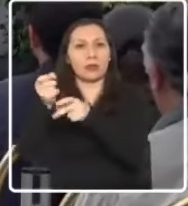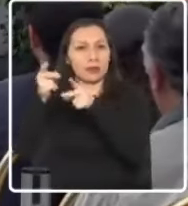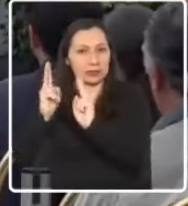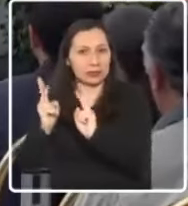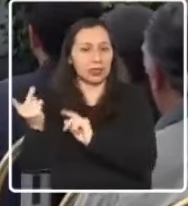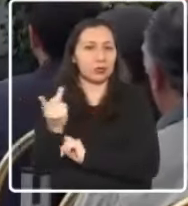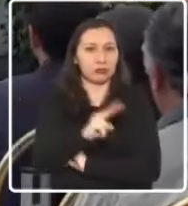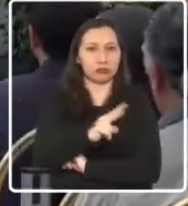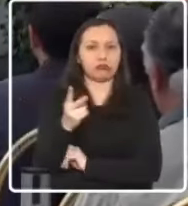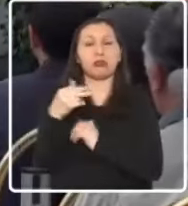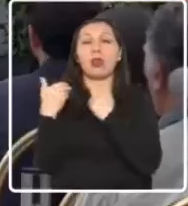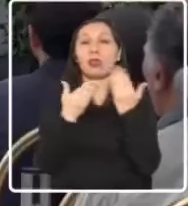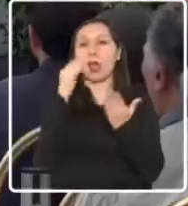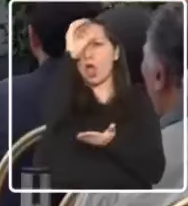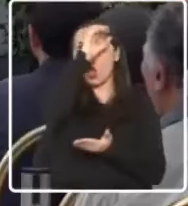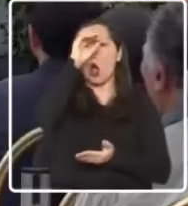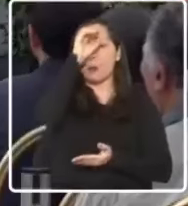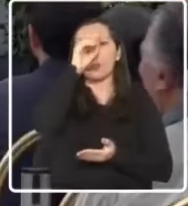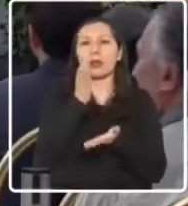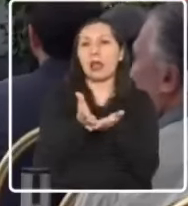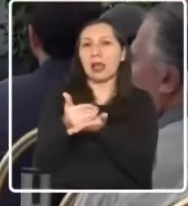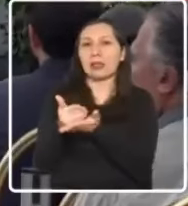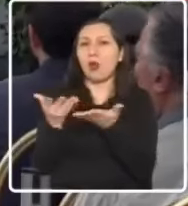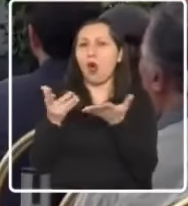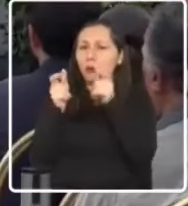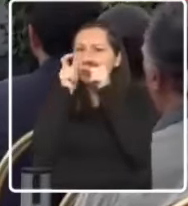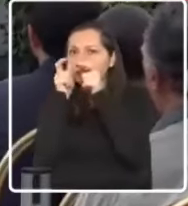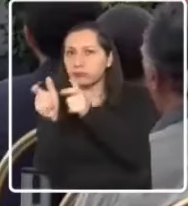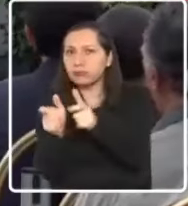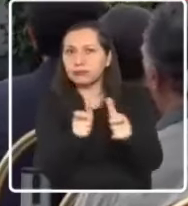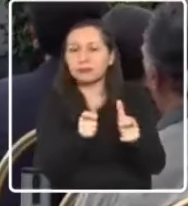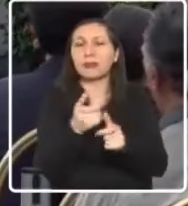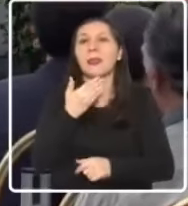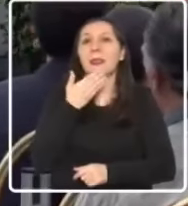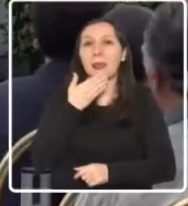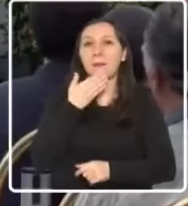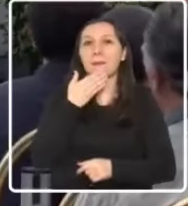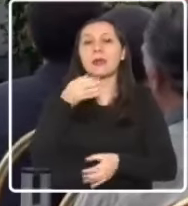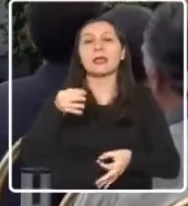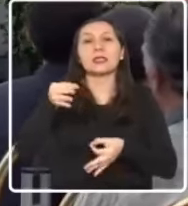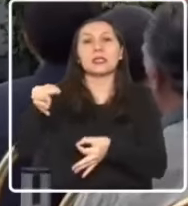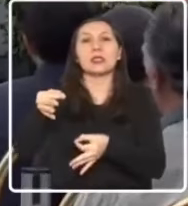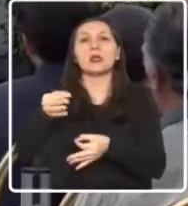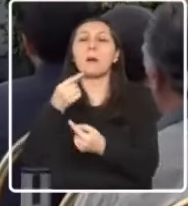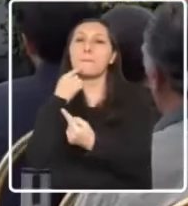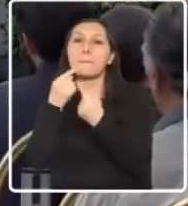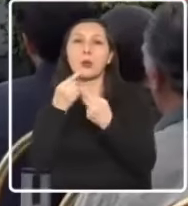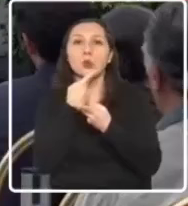se van a entregar su opinión sobre la estrategia de fiscalización y sobre las circulares sujetas a consulta